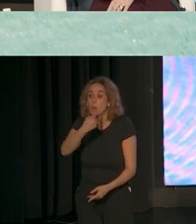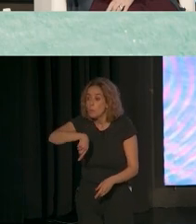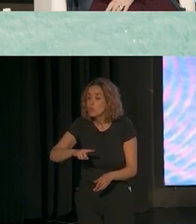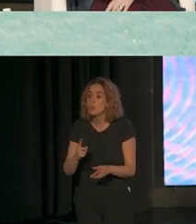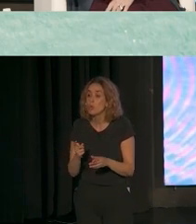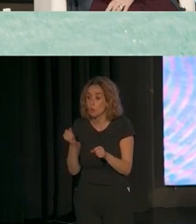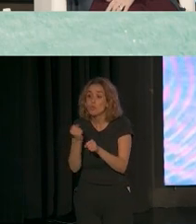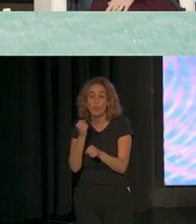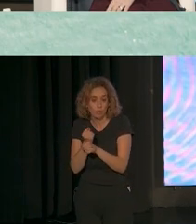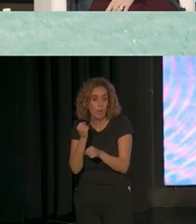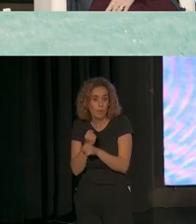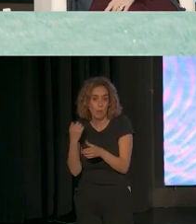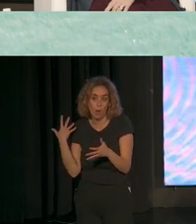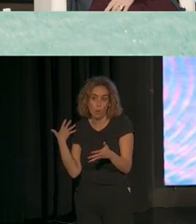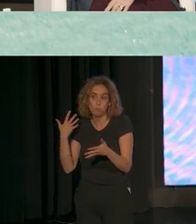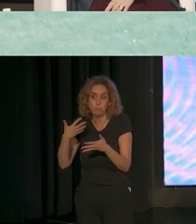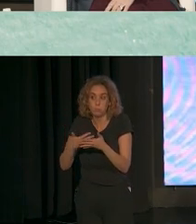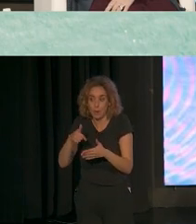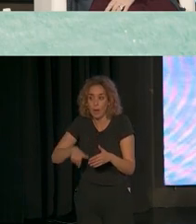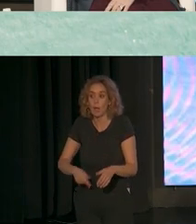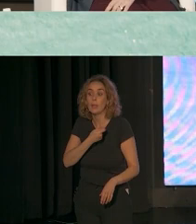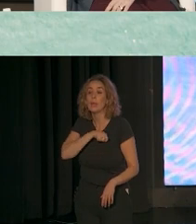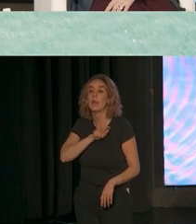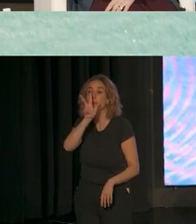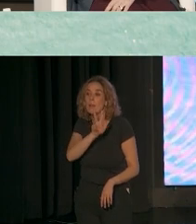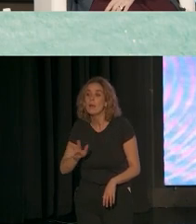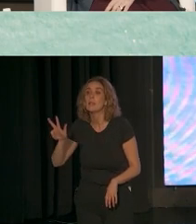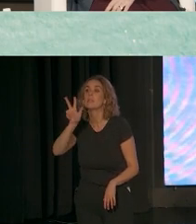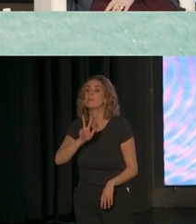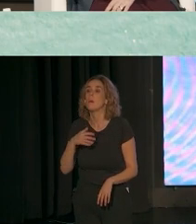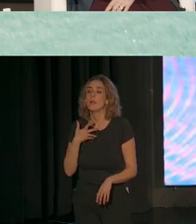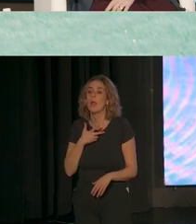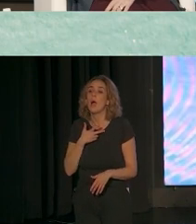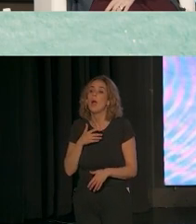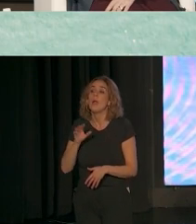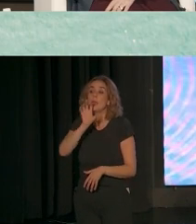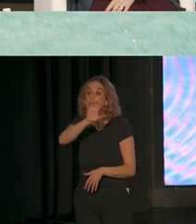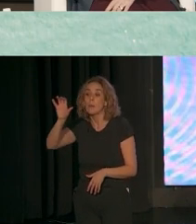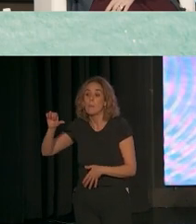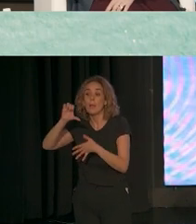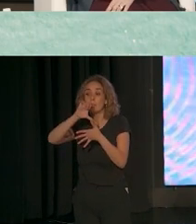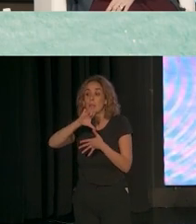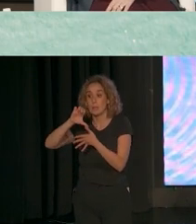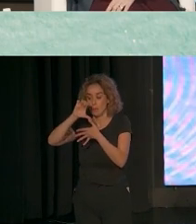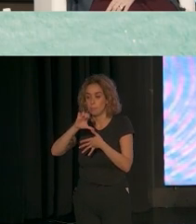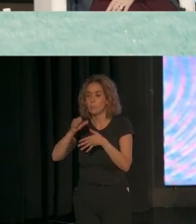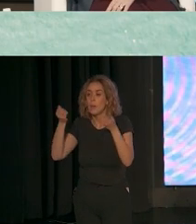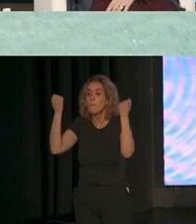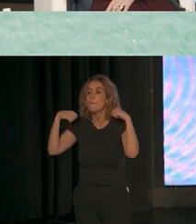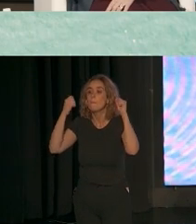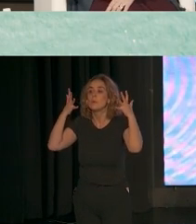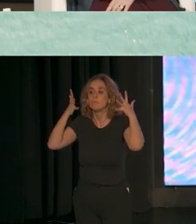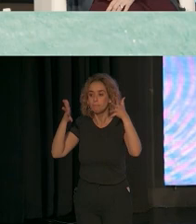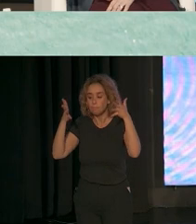parte del trabajo que se lleva a cabo aquí en España y en muchos otros países latinoamericanos, las prácticas